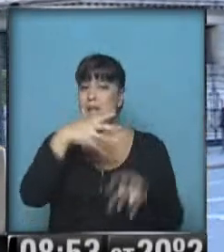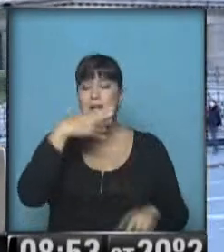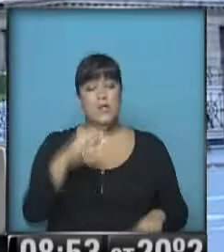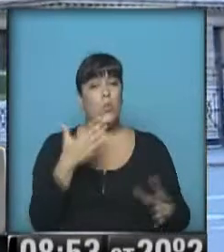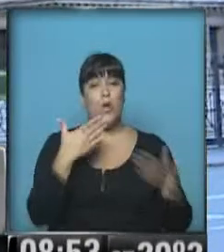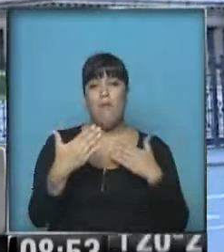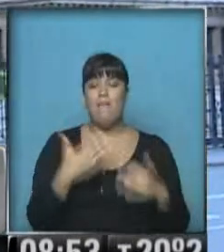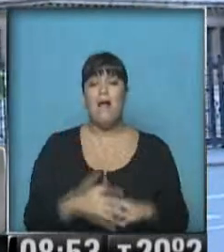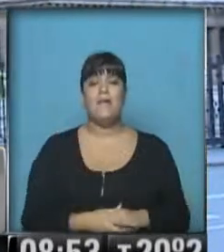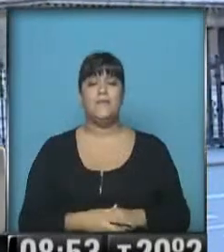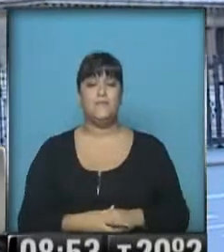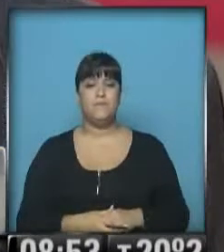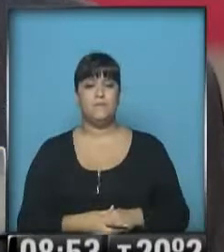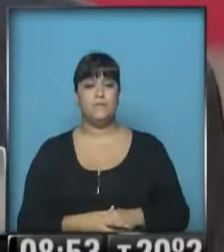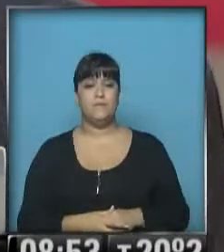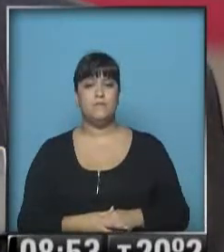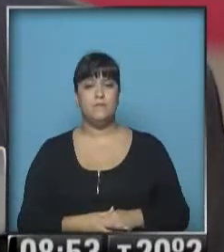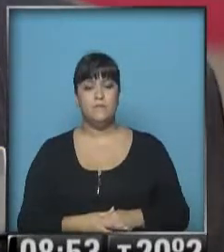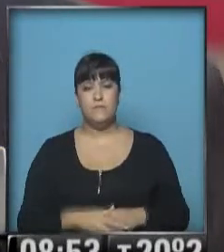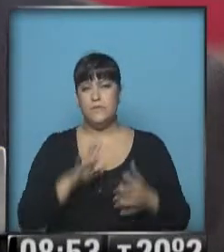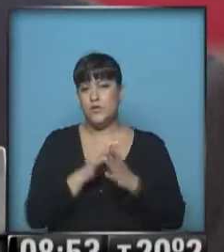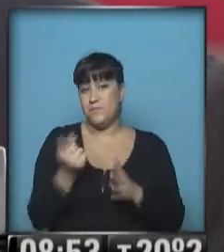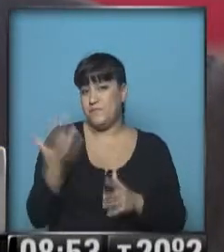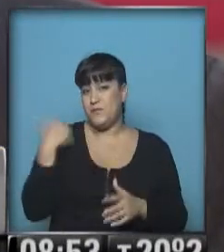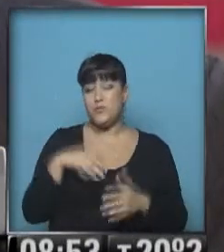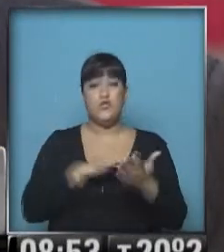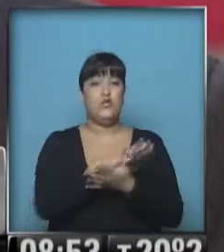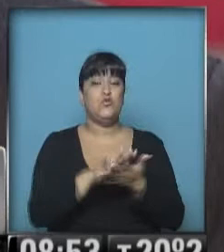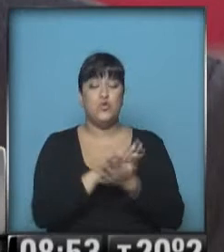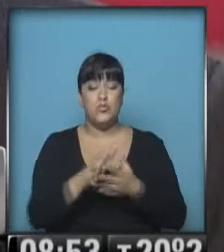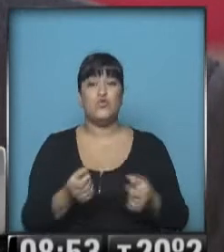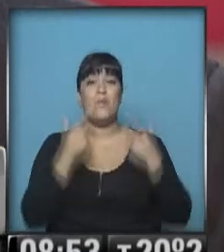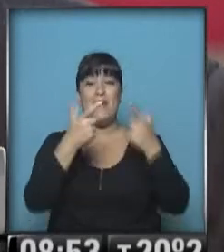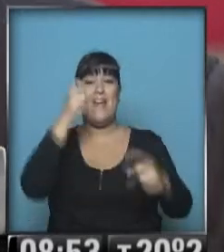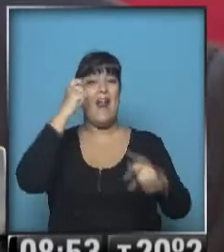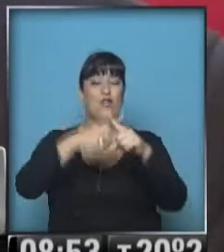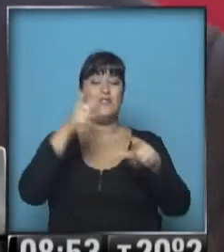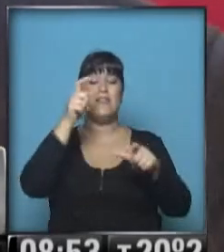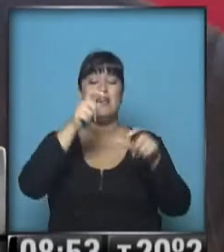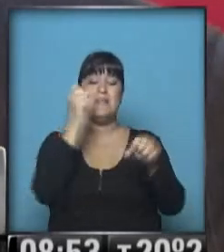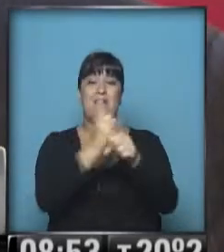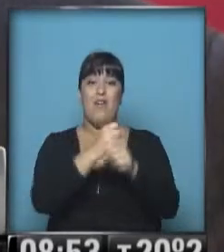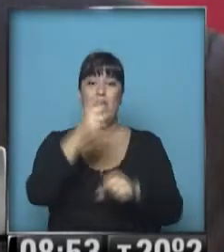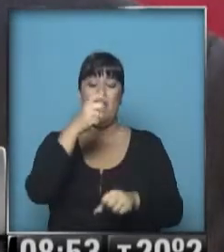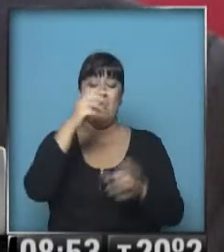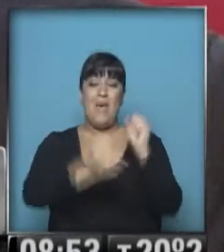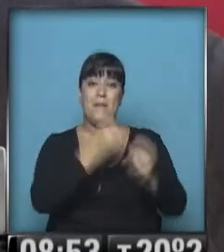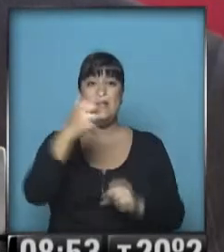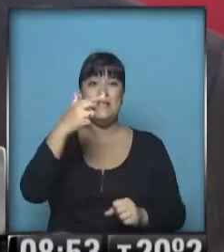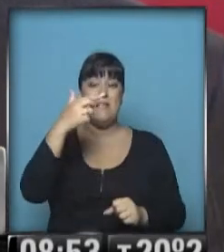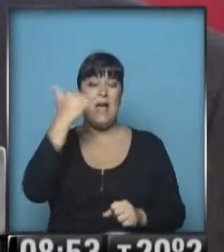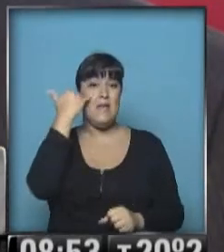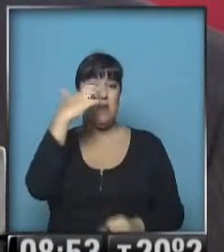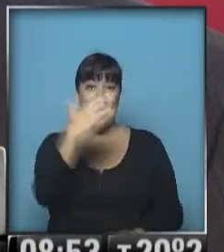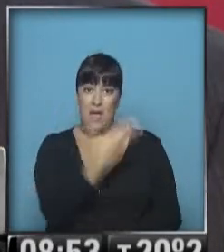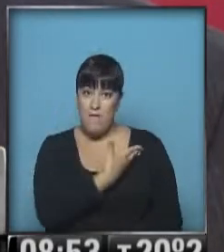es la reciente solución que se le pueden dar a los ex trabajadores del pf bueno eso va a ser motivo